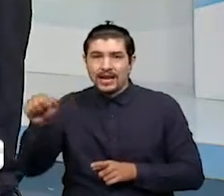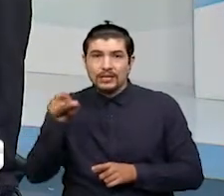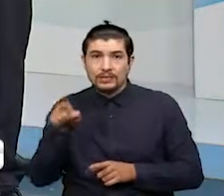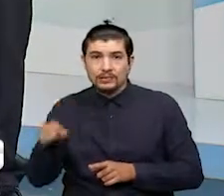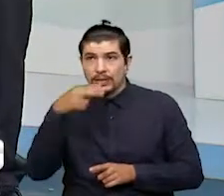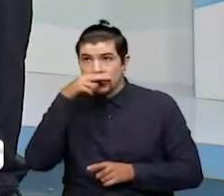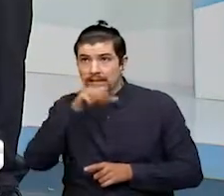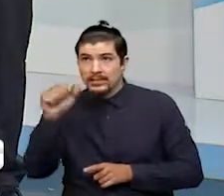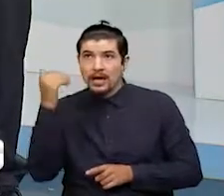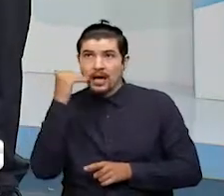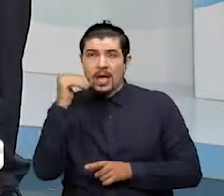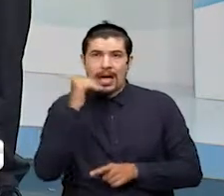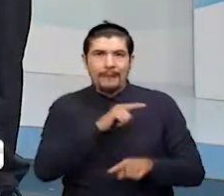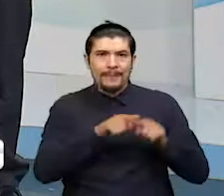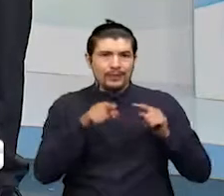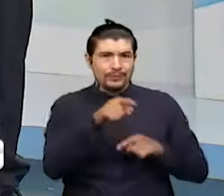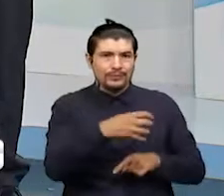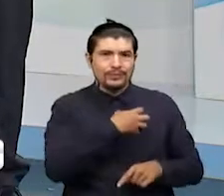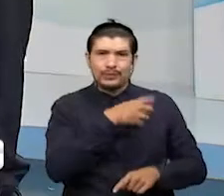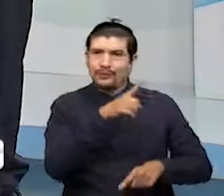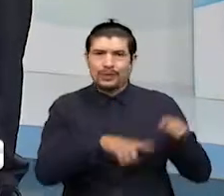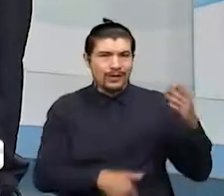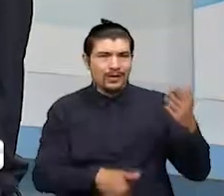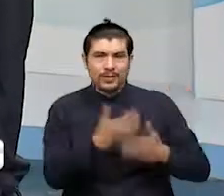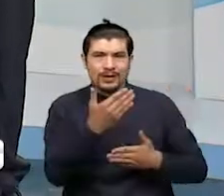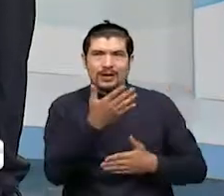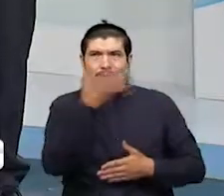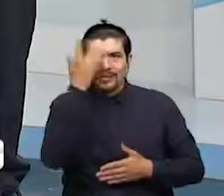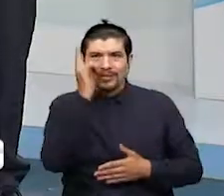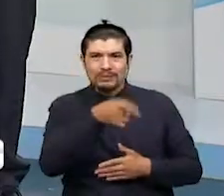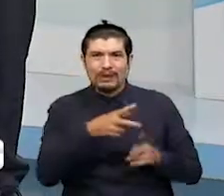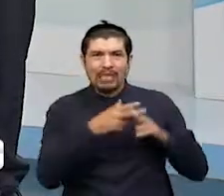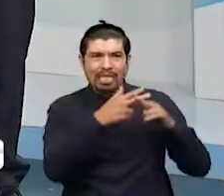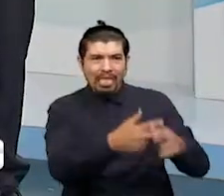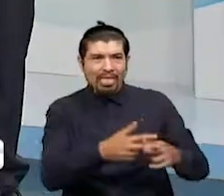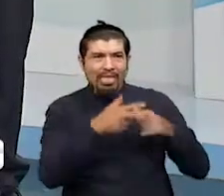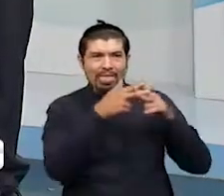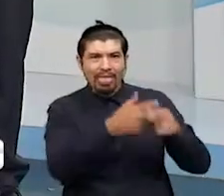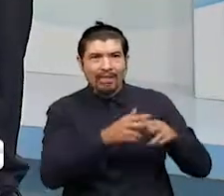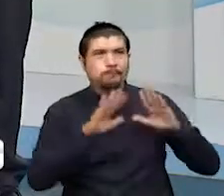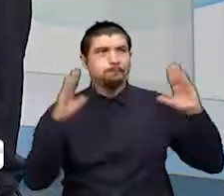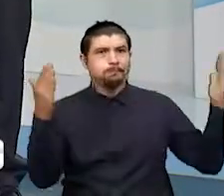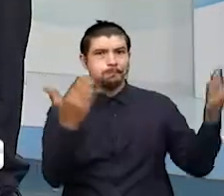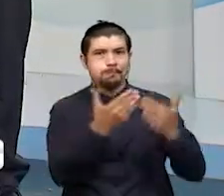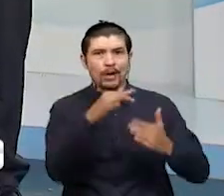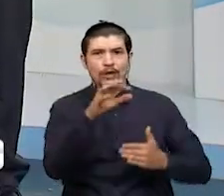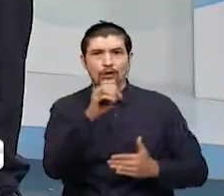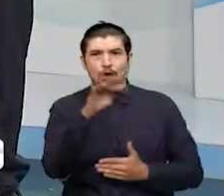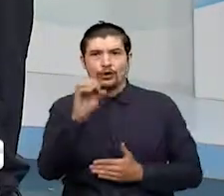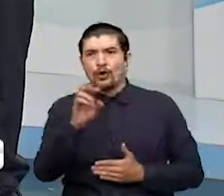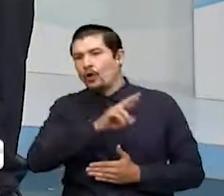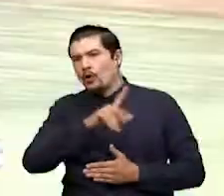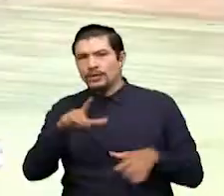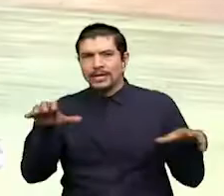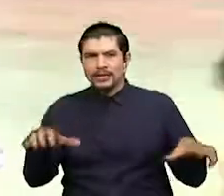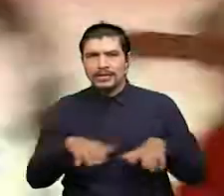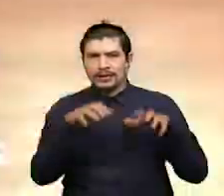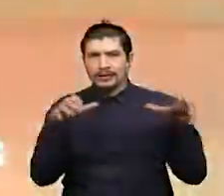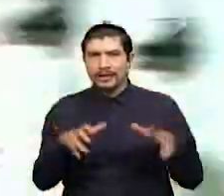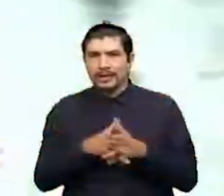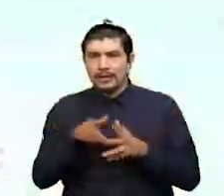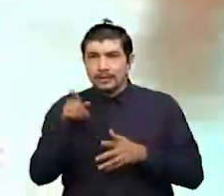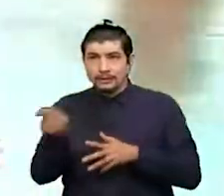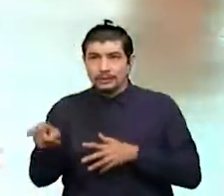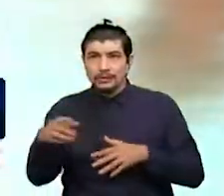este torneo no se ha podido reanudar por el continuo préstamo del coliseo toto hernández para otras actividades el torneo